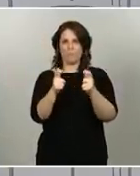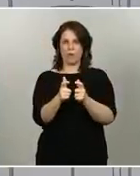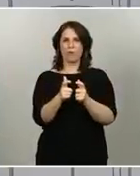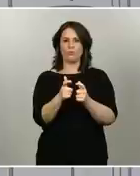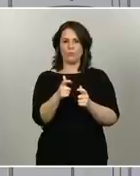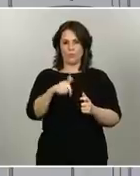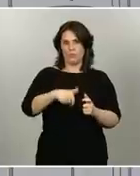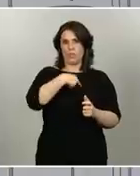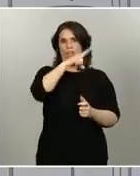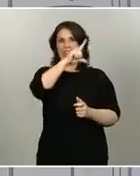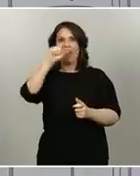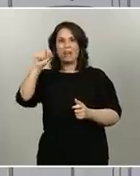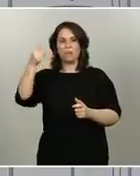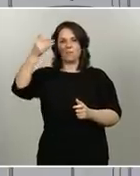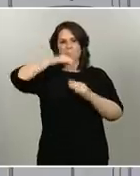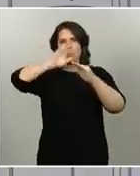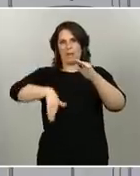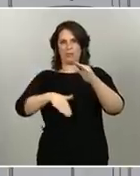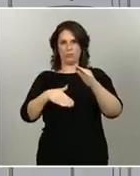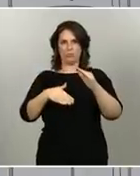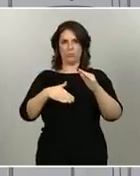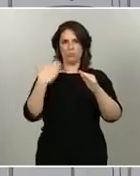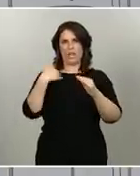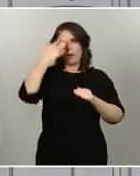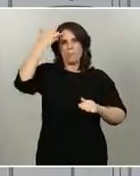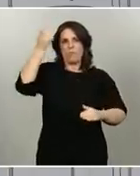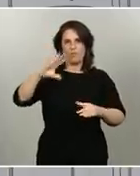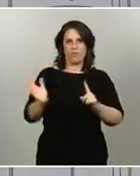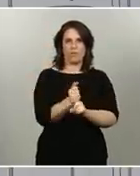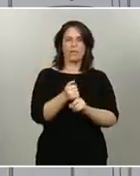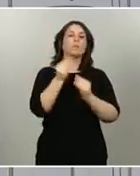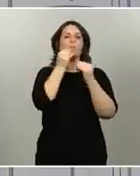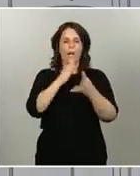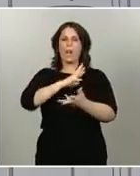100, lo cual es una buena noticia dentro de lo